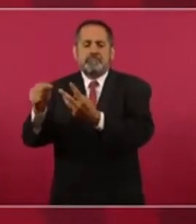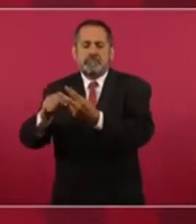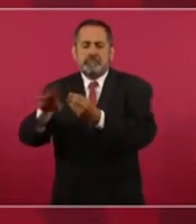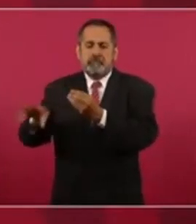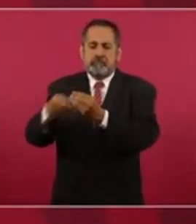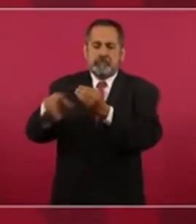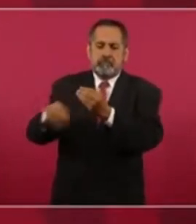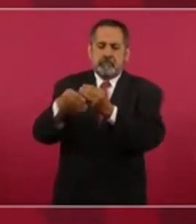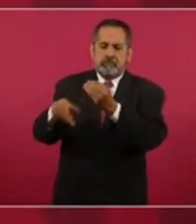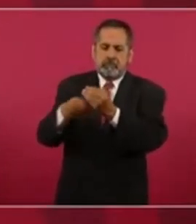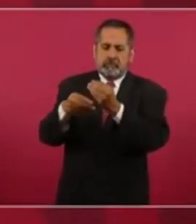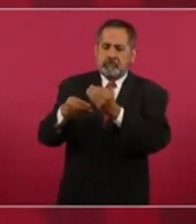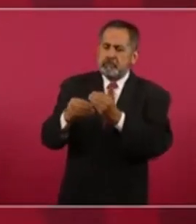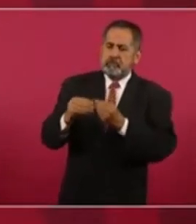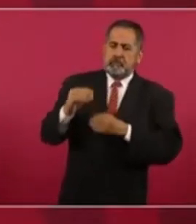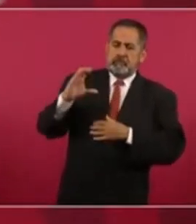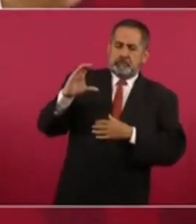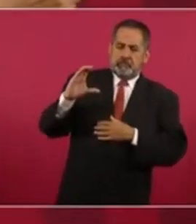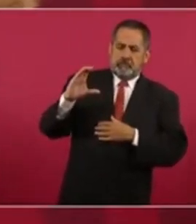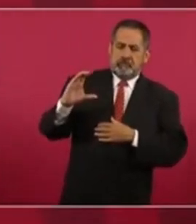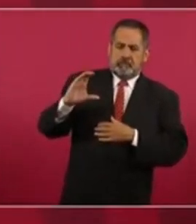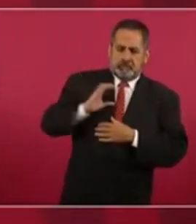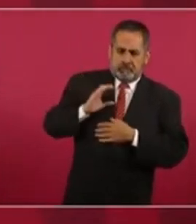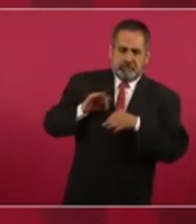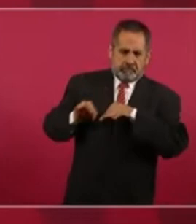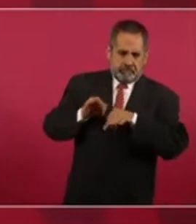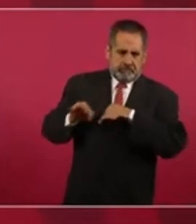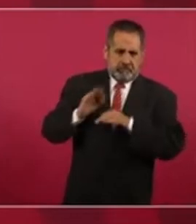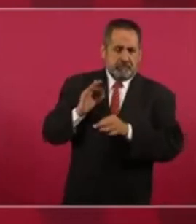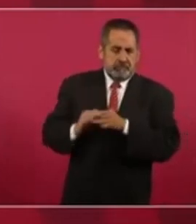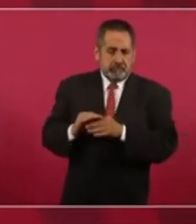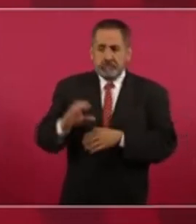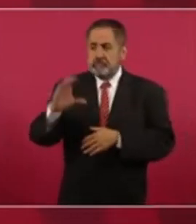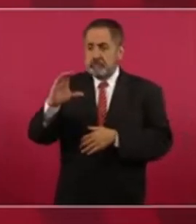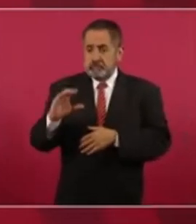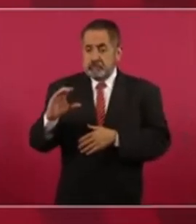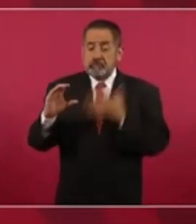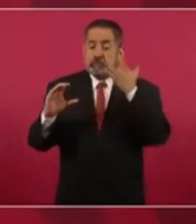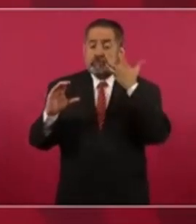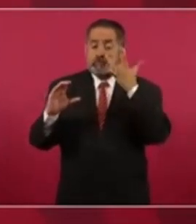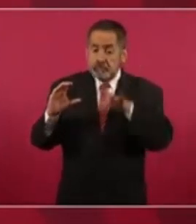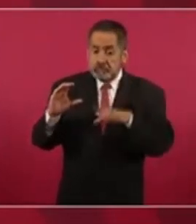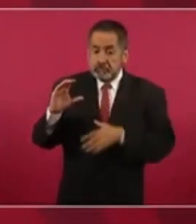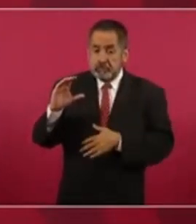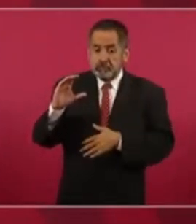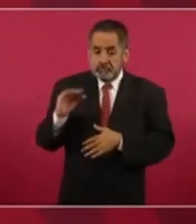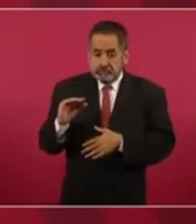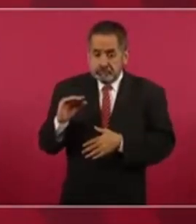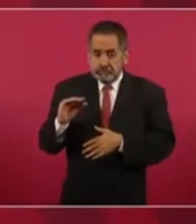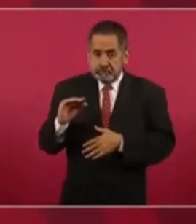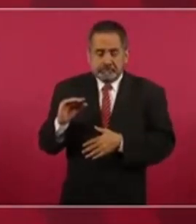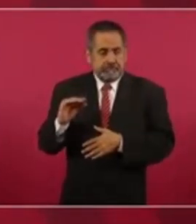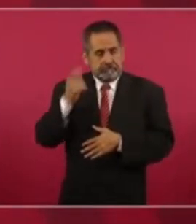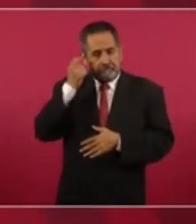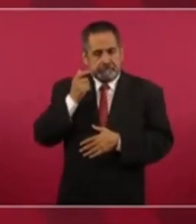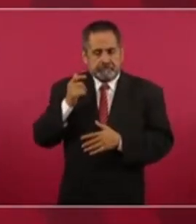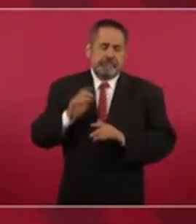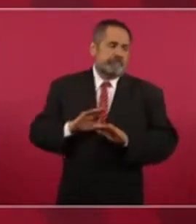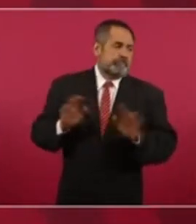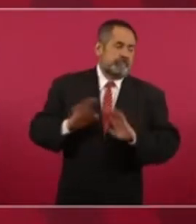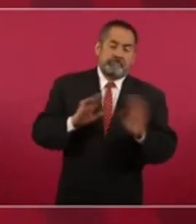compensaciones o tienen otras prestaciones que una vez que se jubilan se les quitan. Y me dicen,